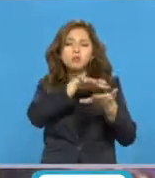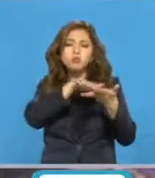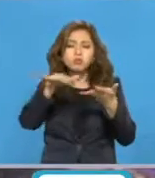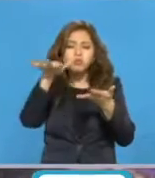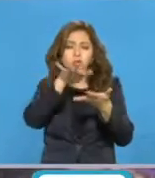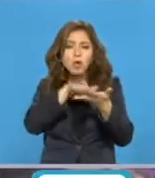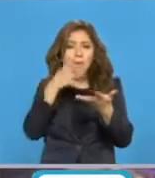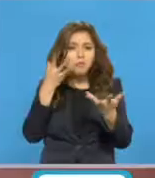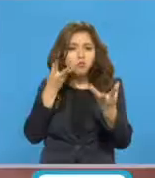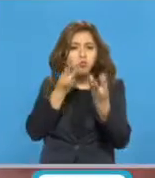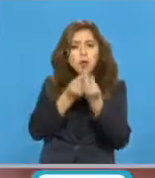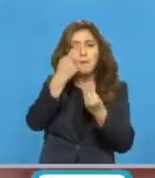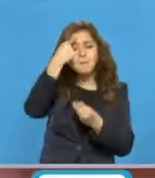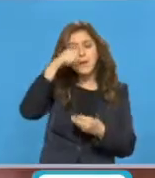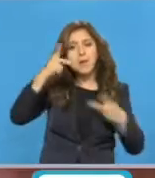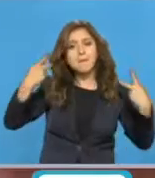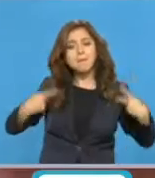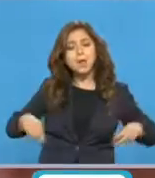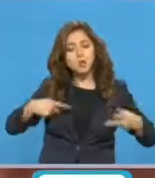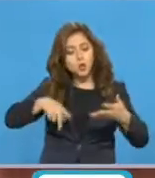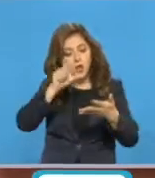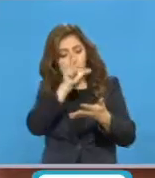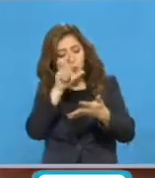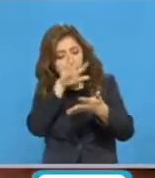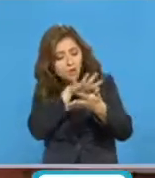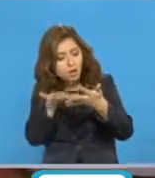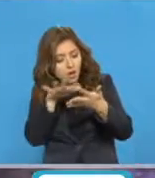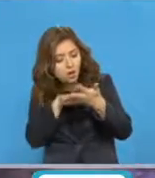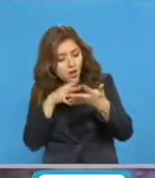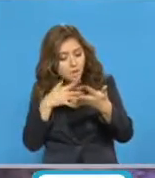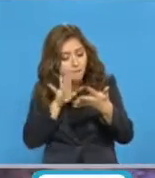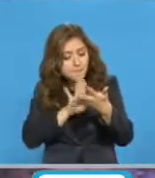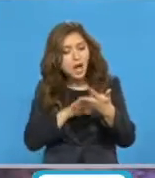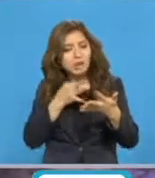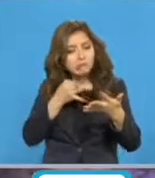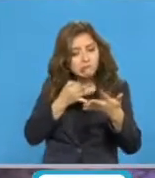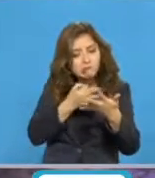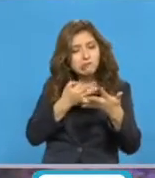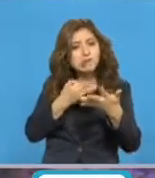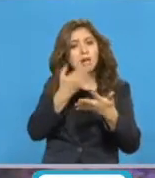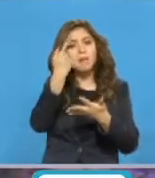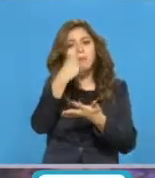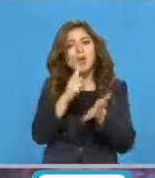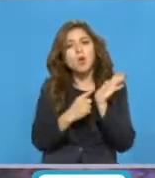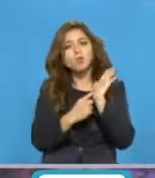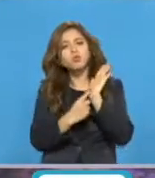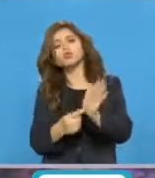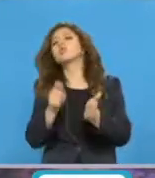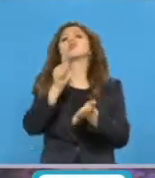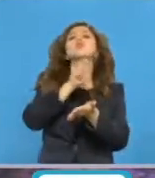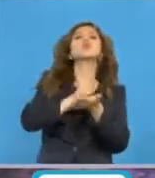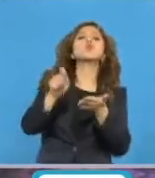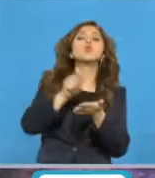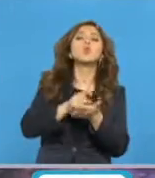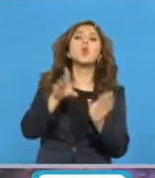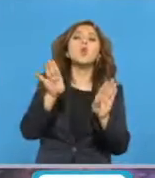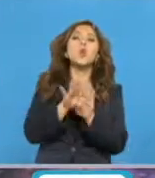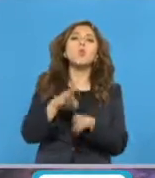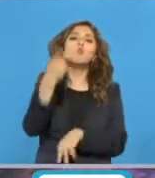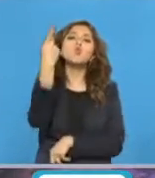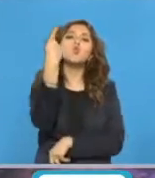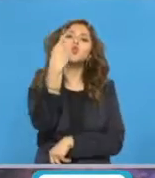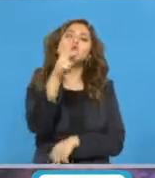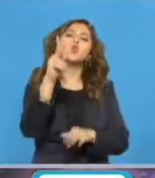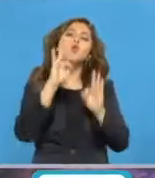de reto a los lectores también, pero que te iba revelando maravillas de ti mismo y de la